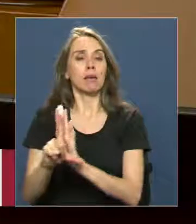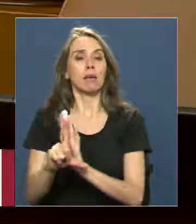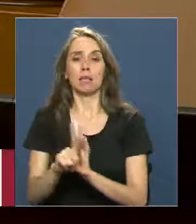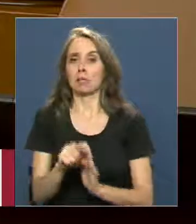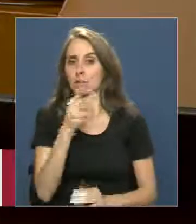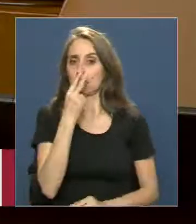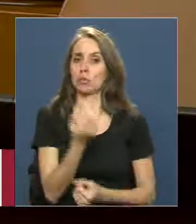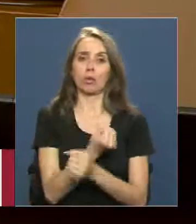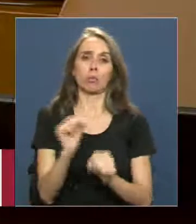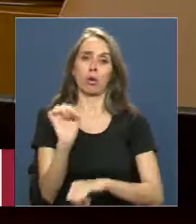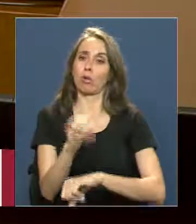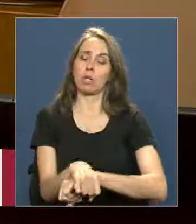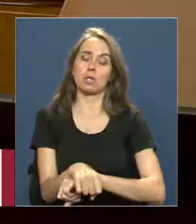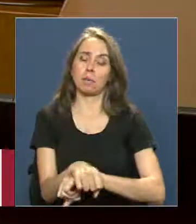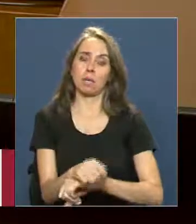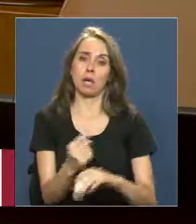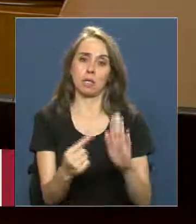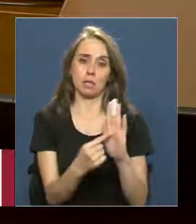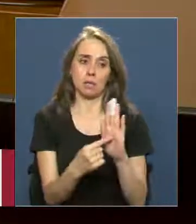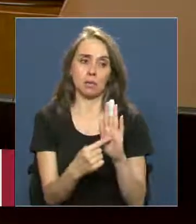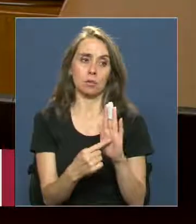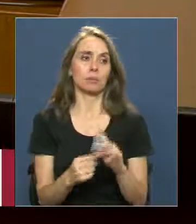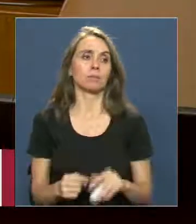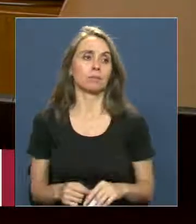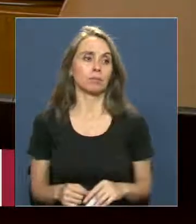es inaceptable. Lo demás